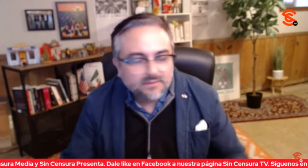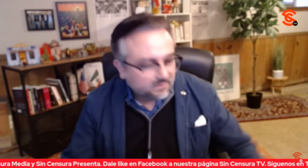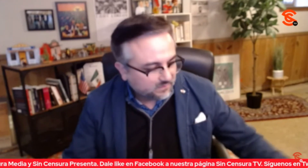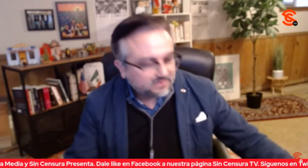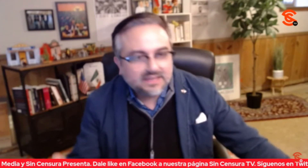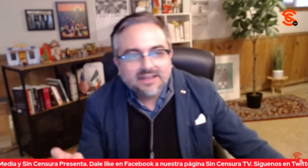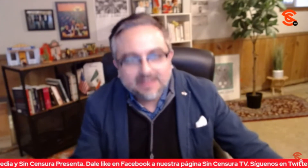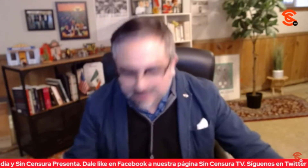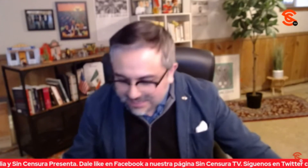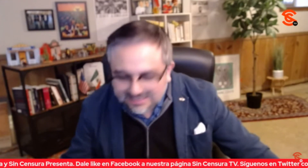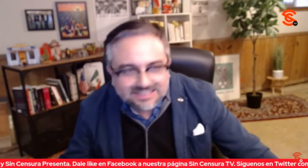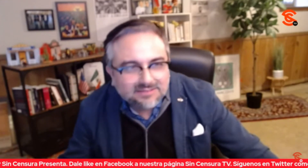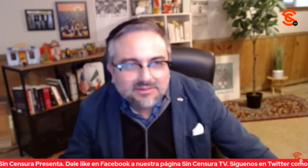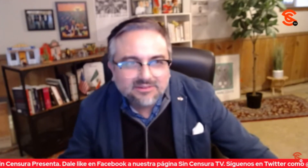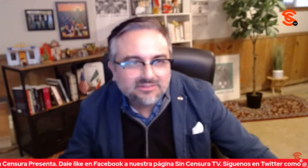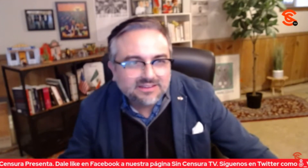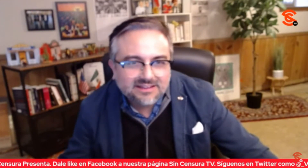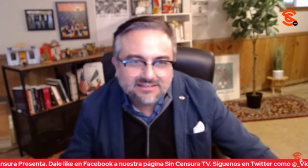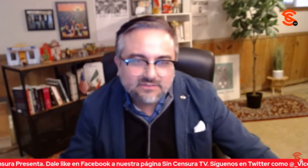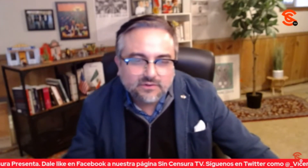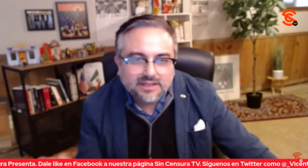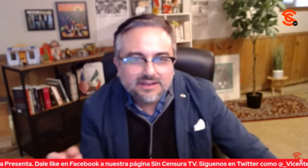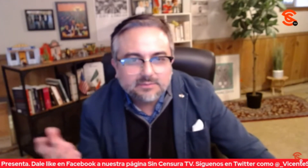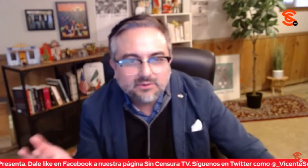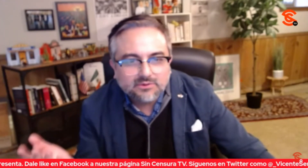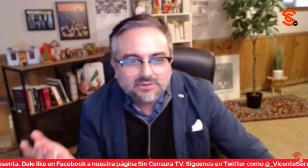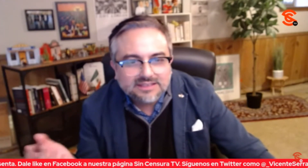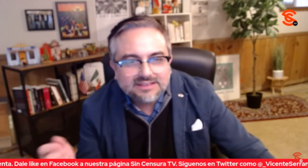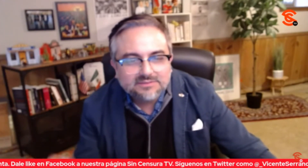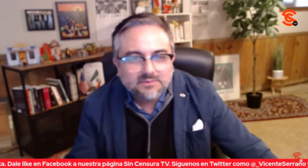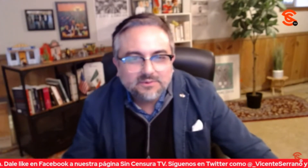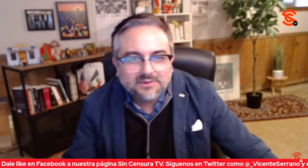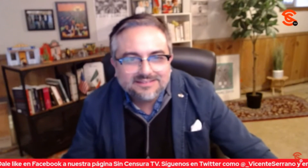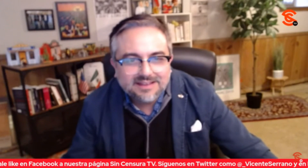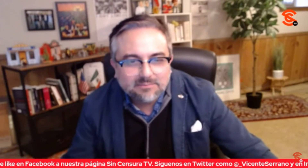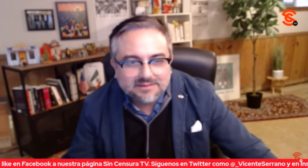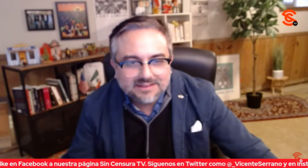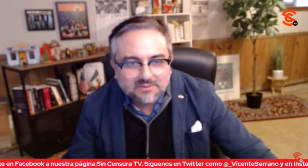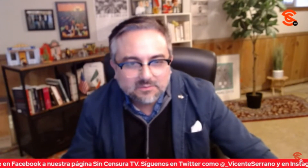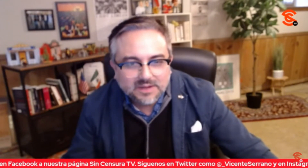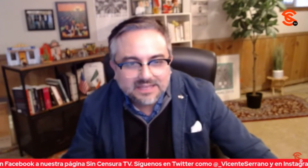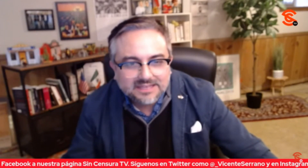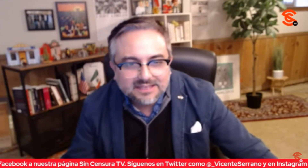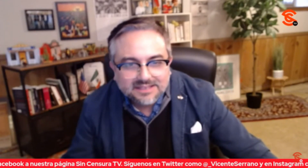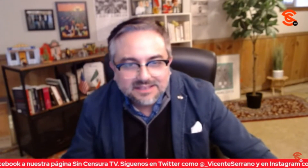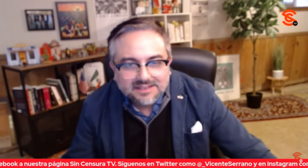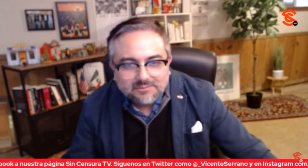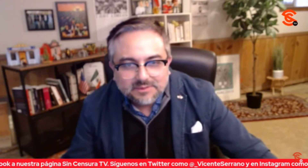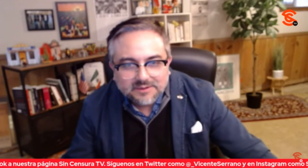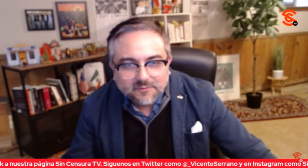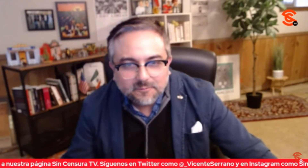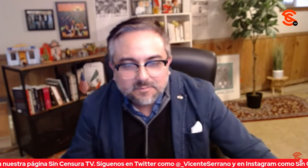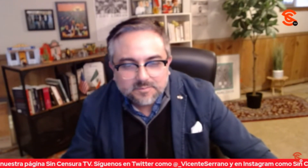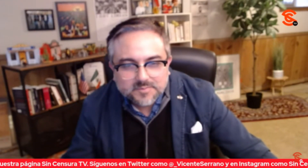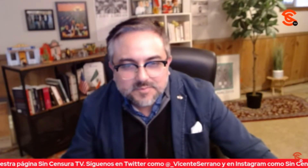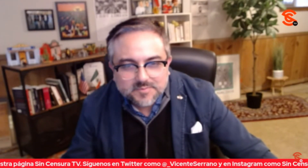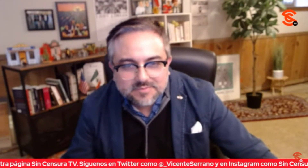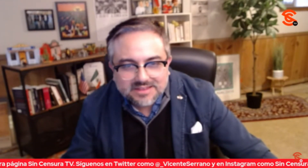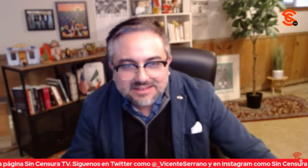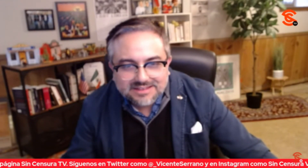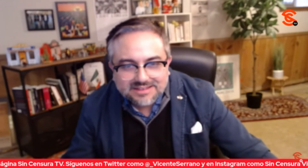Mire, Tania Damián, no sé si fue nerviosismo o qué estaba pasando por ahí, pero